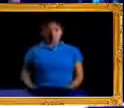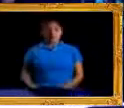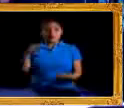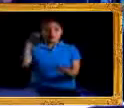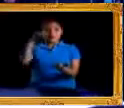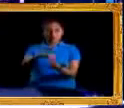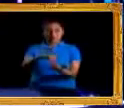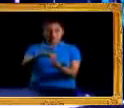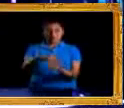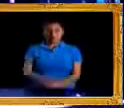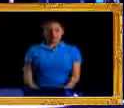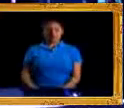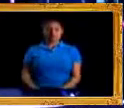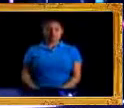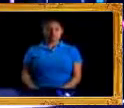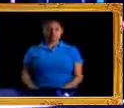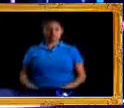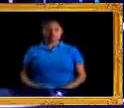Póngase de pie.